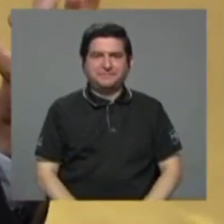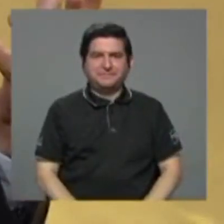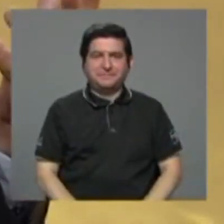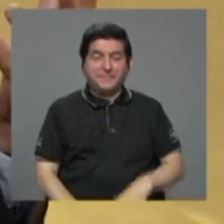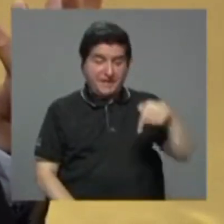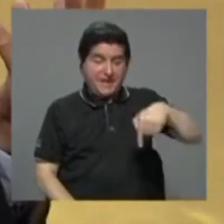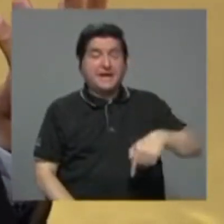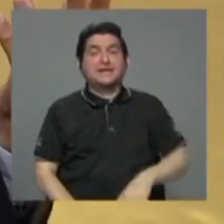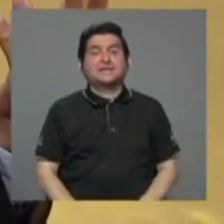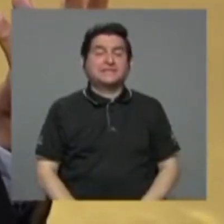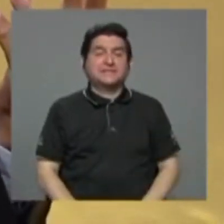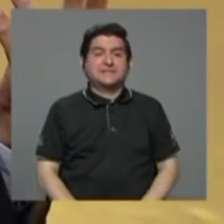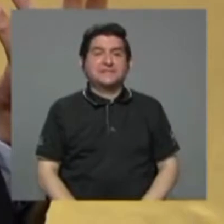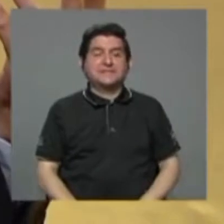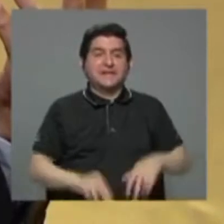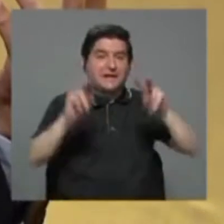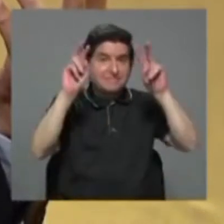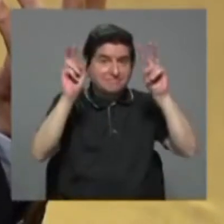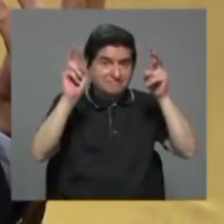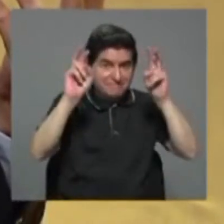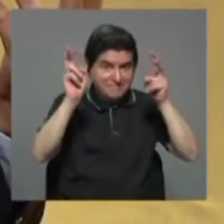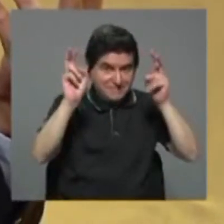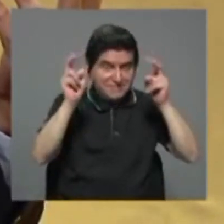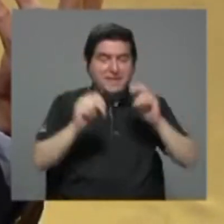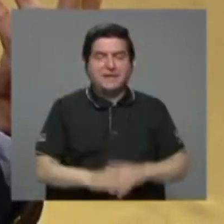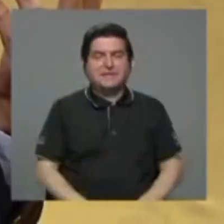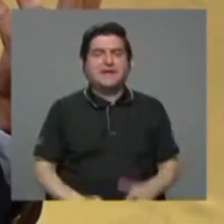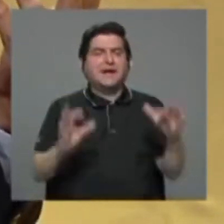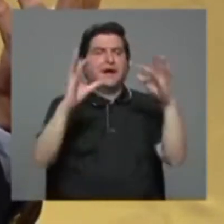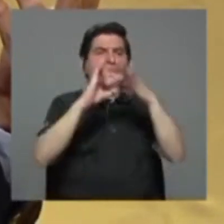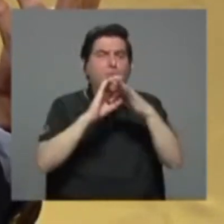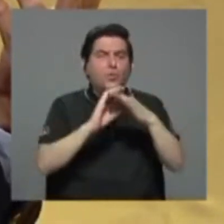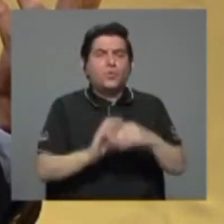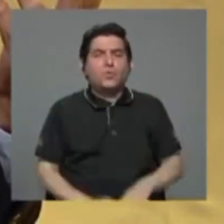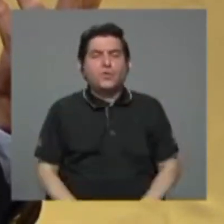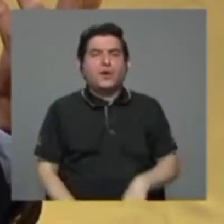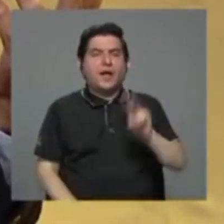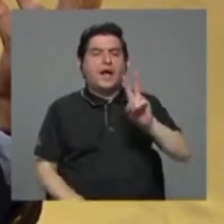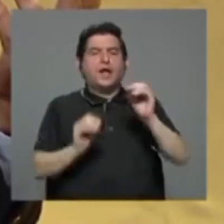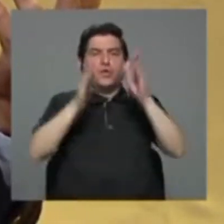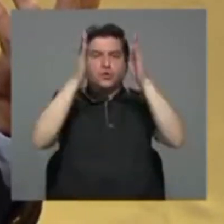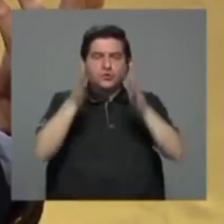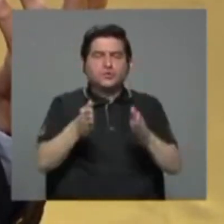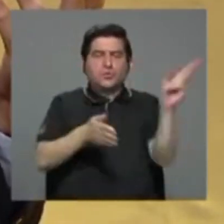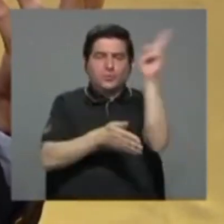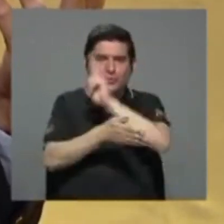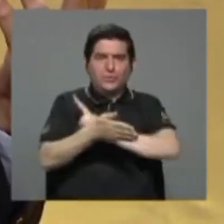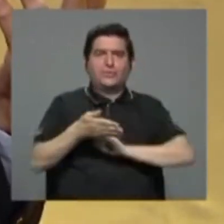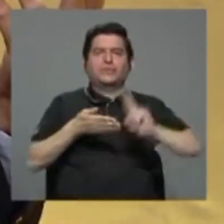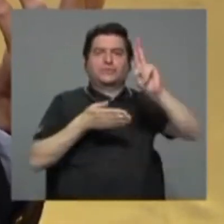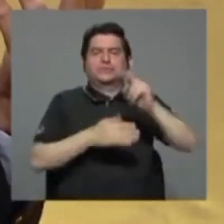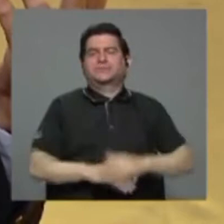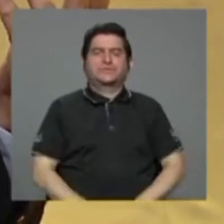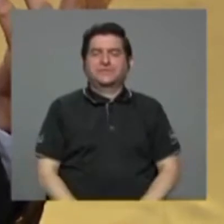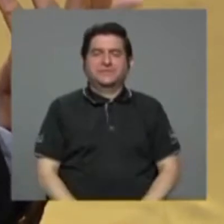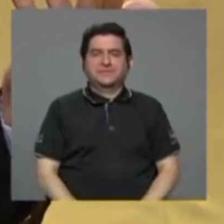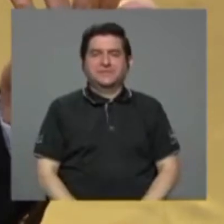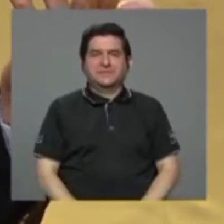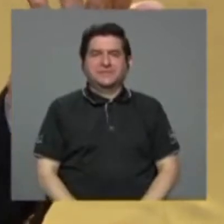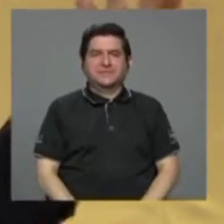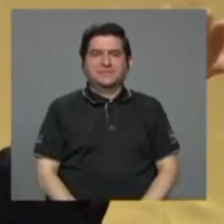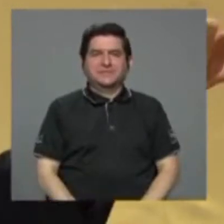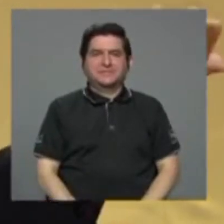esta temática que asocia a estos dos profesores universitarios, a